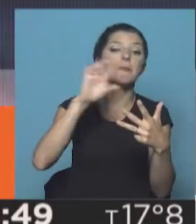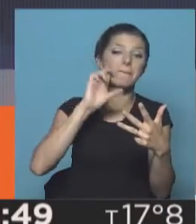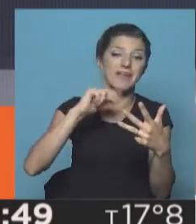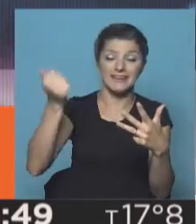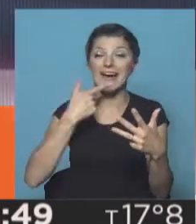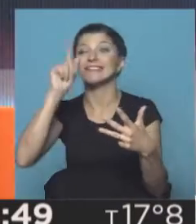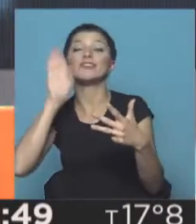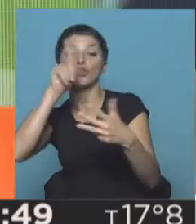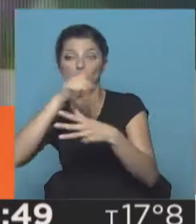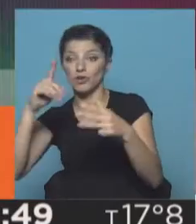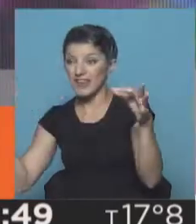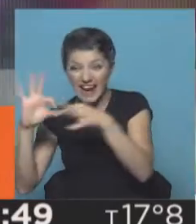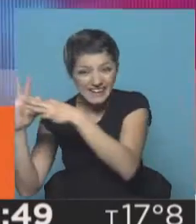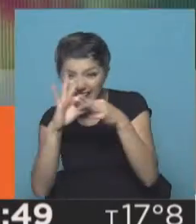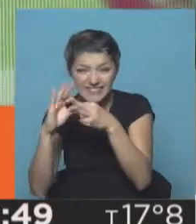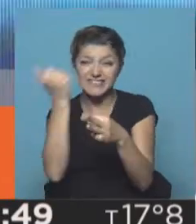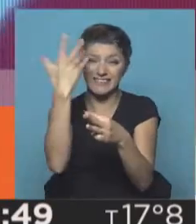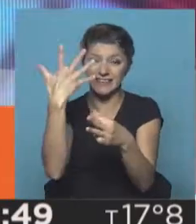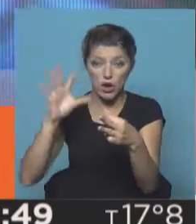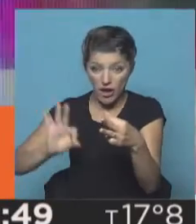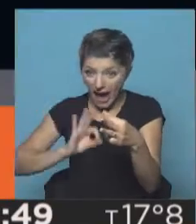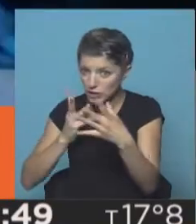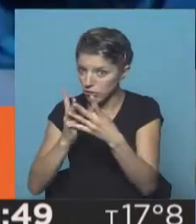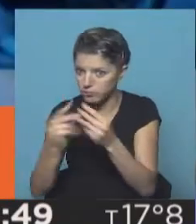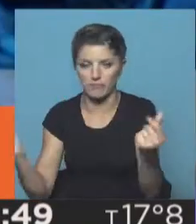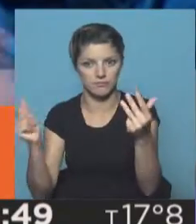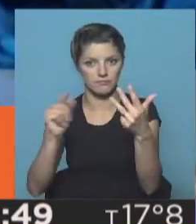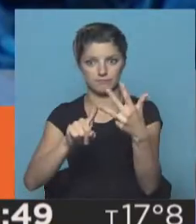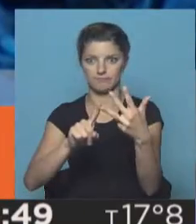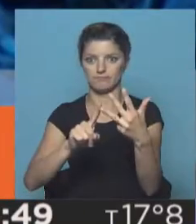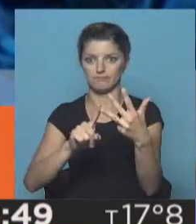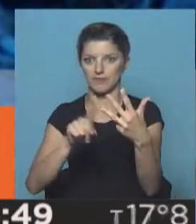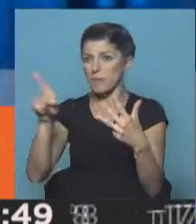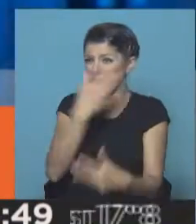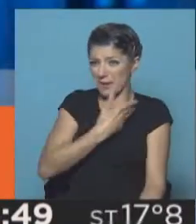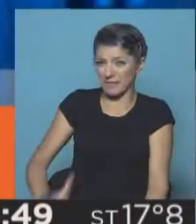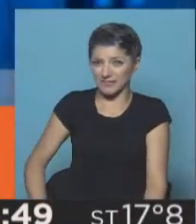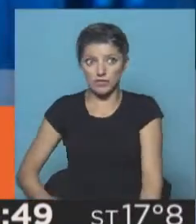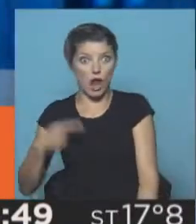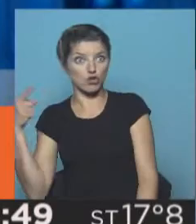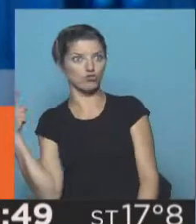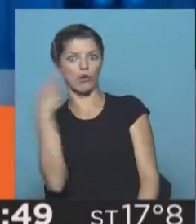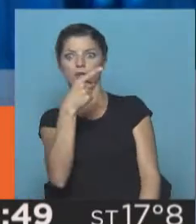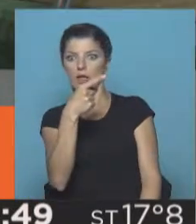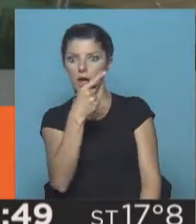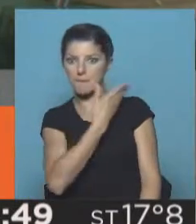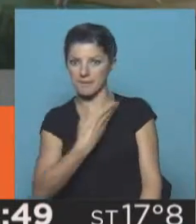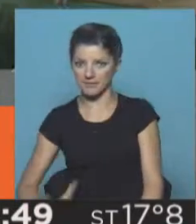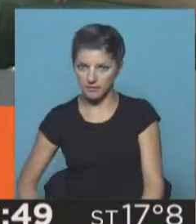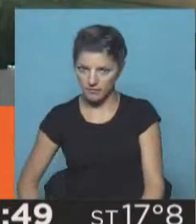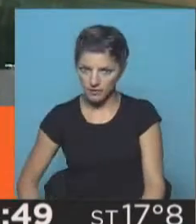una alianza de 65 años, en donde el presidente de Filipinas, en un rapto, no sé, de locura, lo insultó, pero insultos